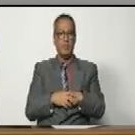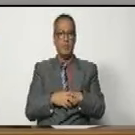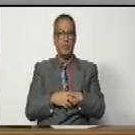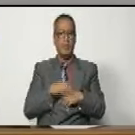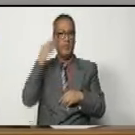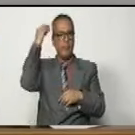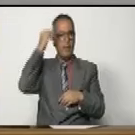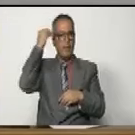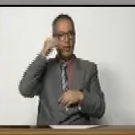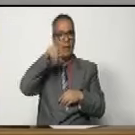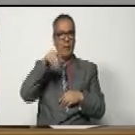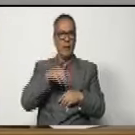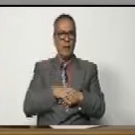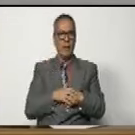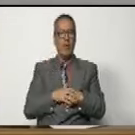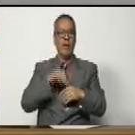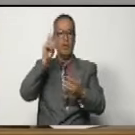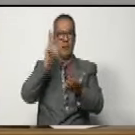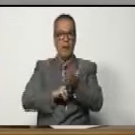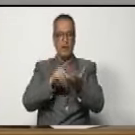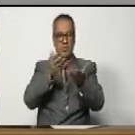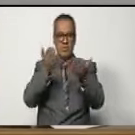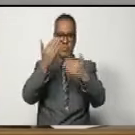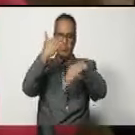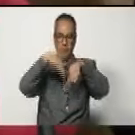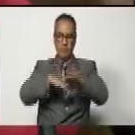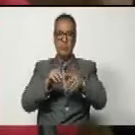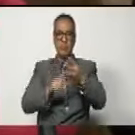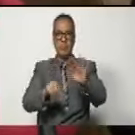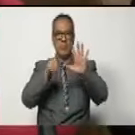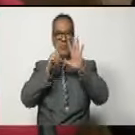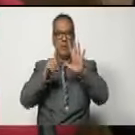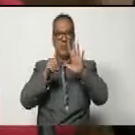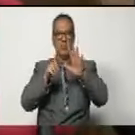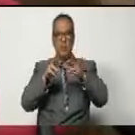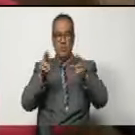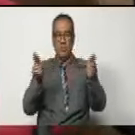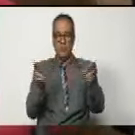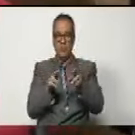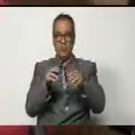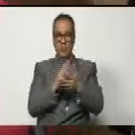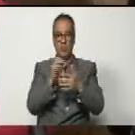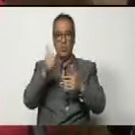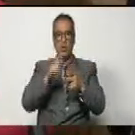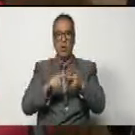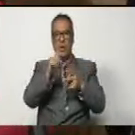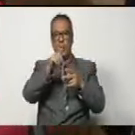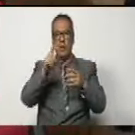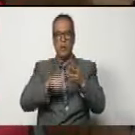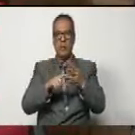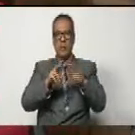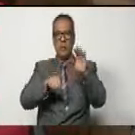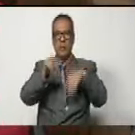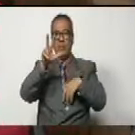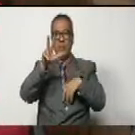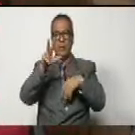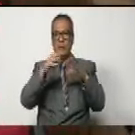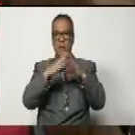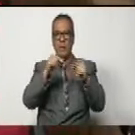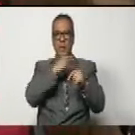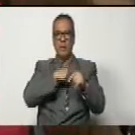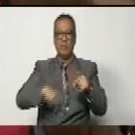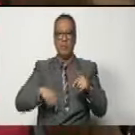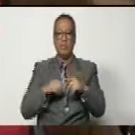En consideración, aprobado. Siguiente. Sexto, se suprimen los artículos 10, 11 y 13. Es todo,